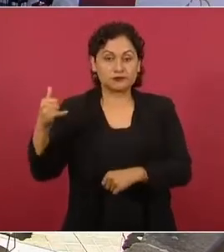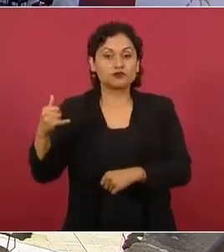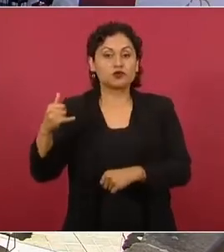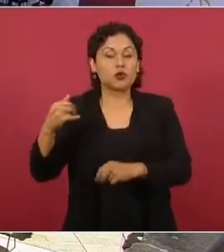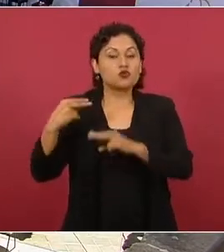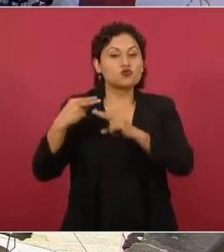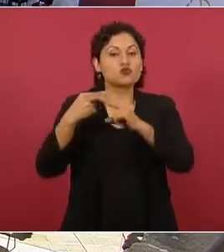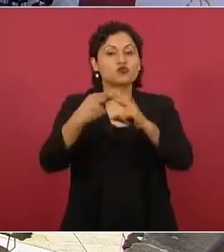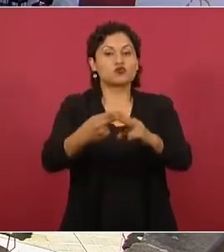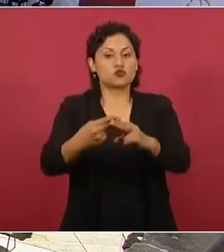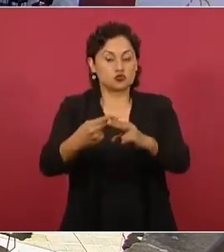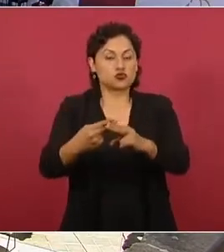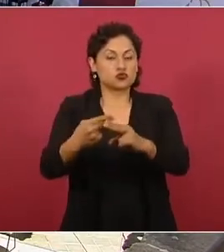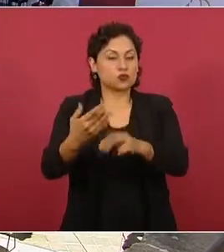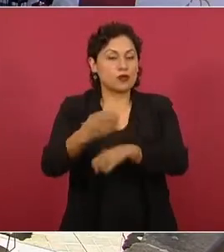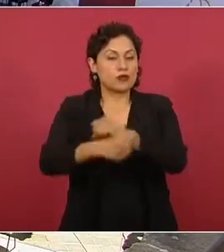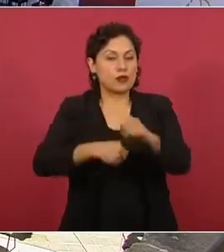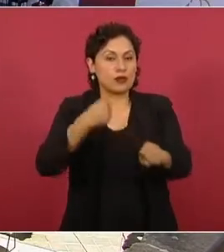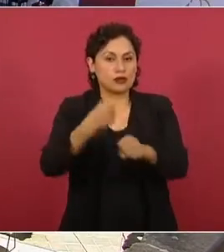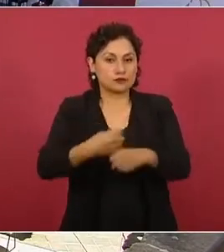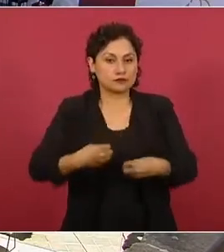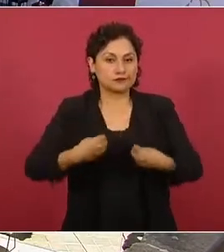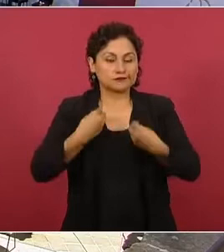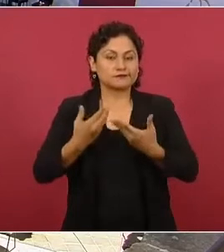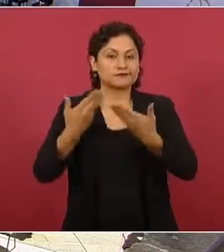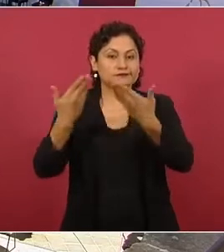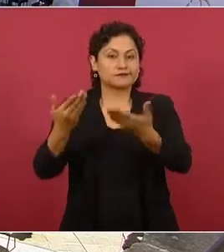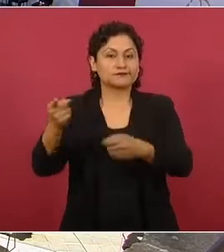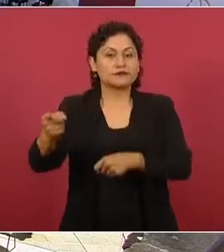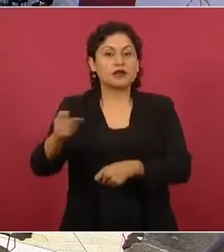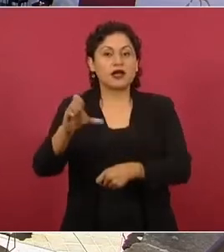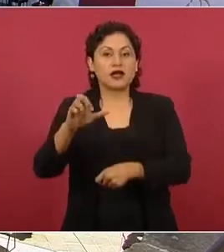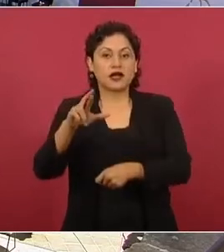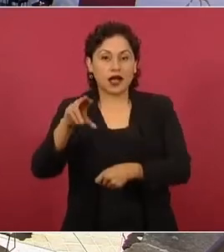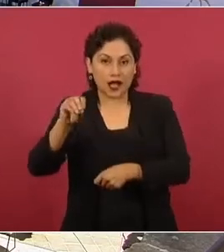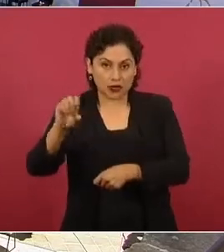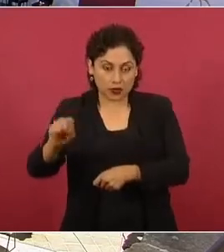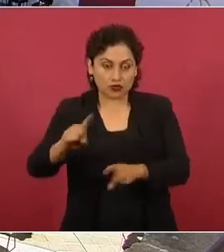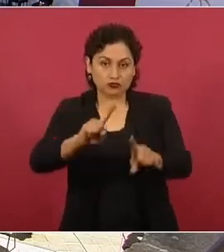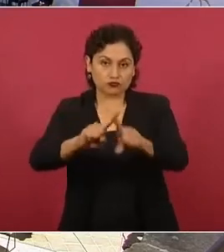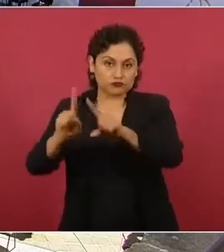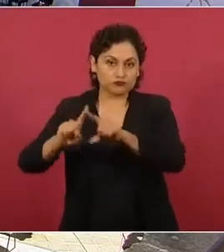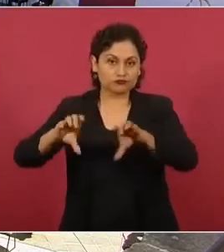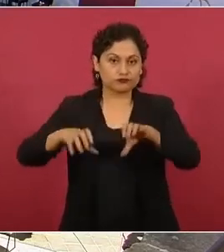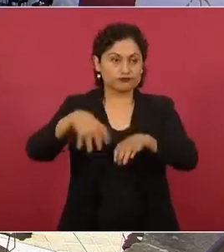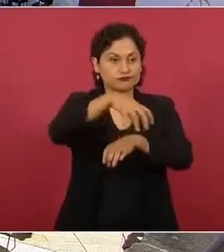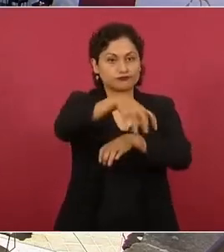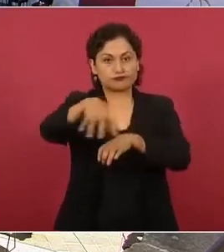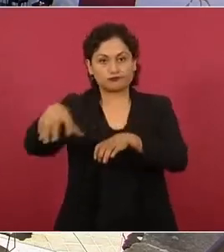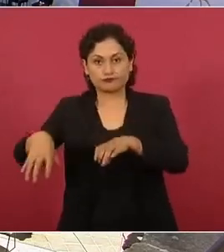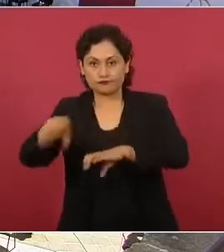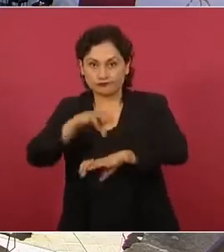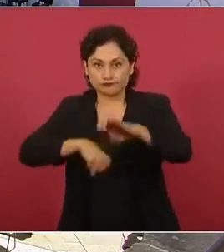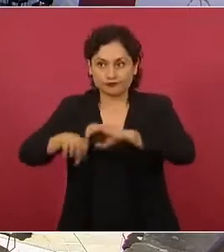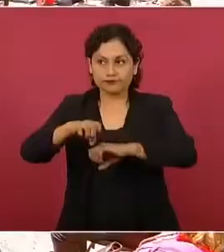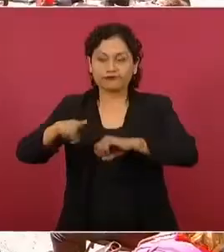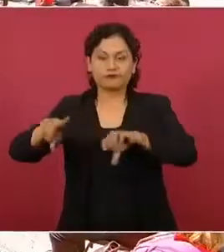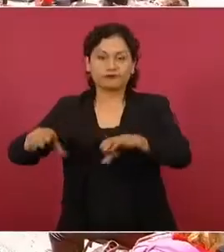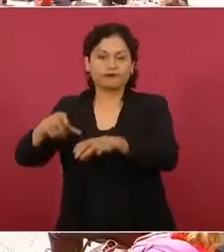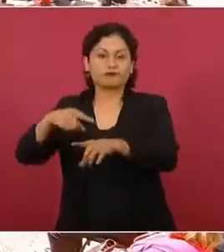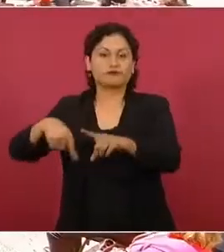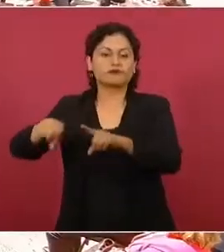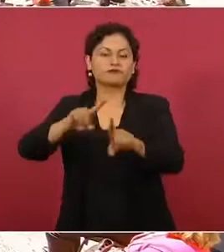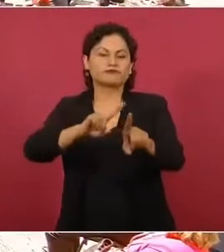al director general del Infonavit, Carlos, a los directores sectoriales, Mario y Carlos, y a los miembros de esta